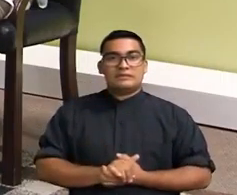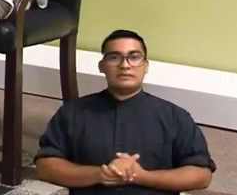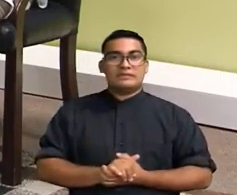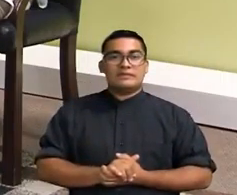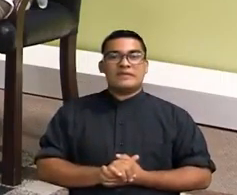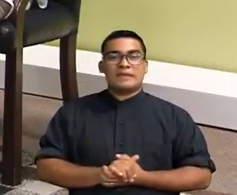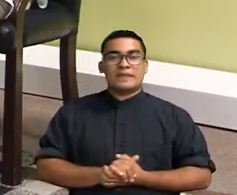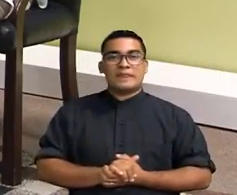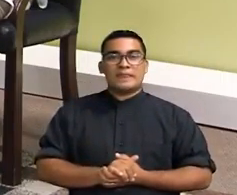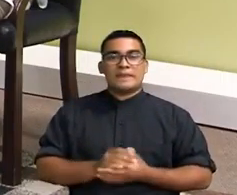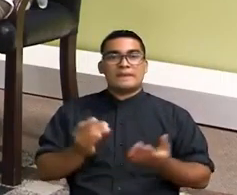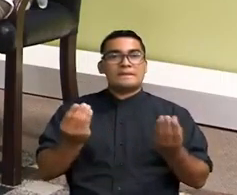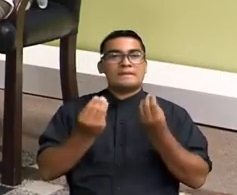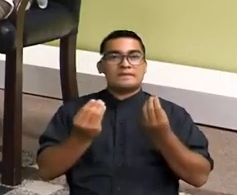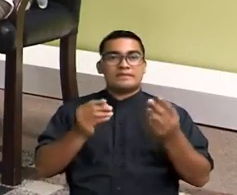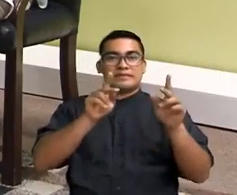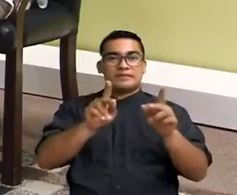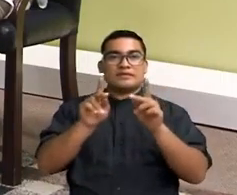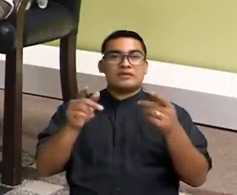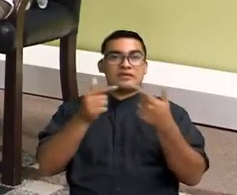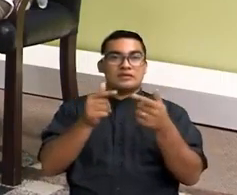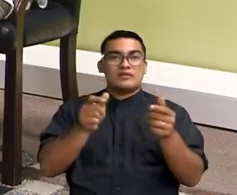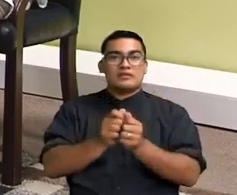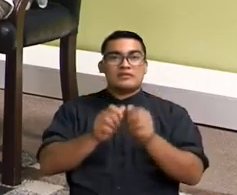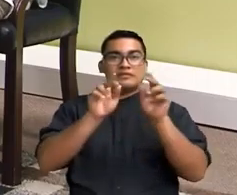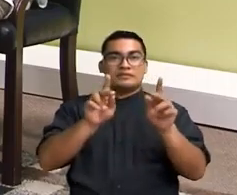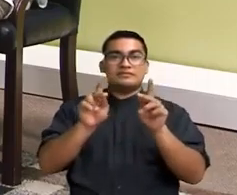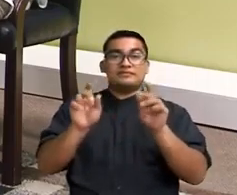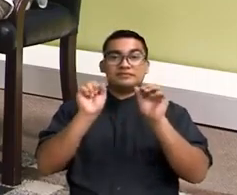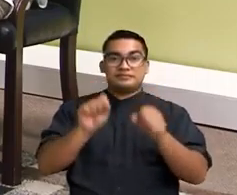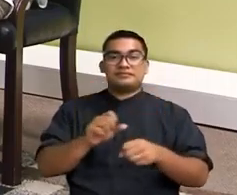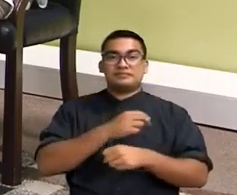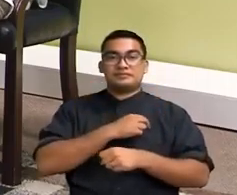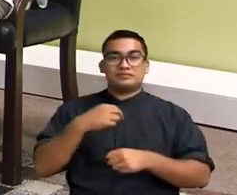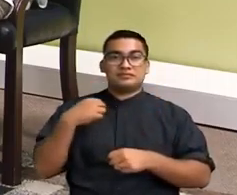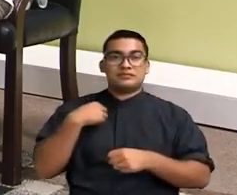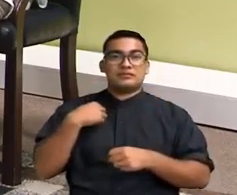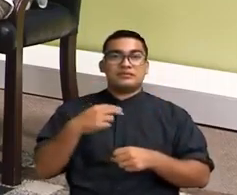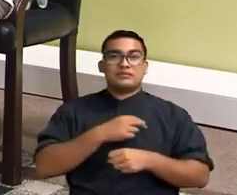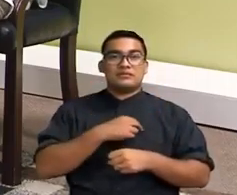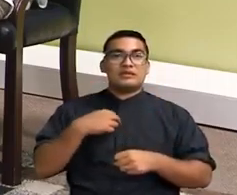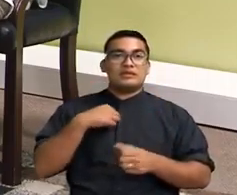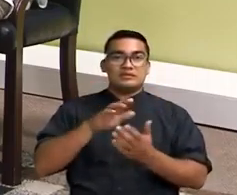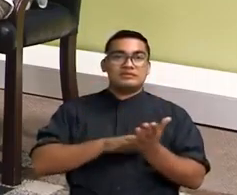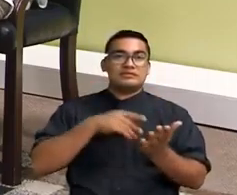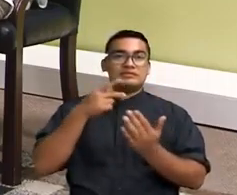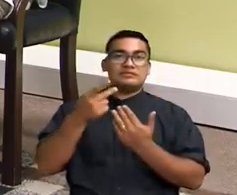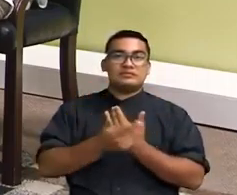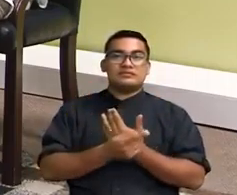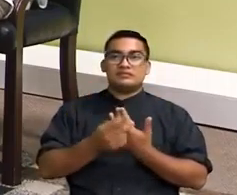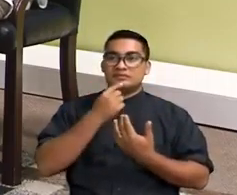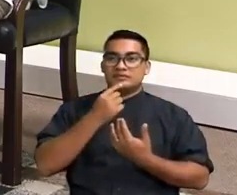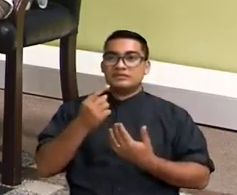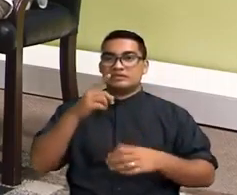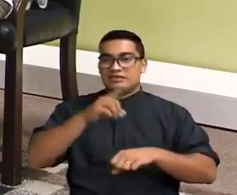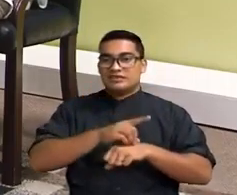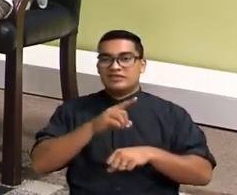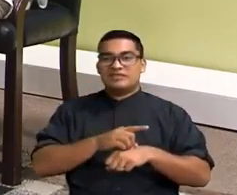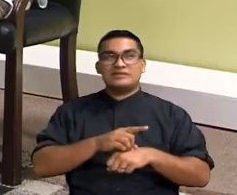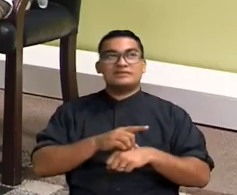Hay héroes que no se miran, claro. Un grupo de personas que hacen posible la producción de este programa. Tal vez no comparto, Héctor, con mi